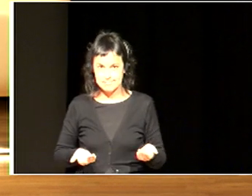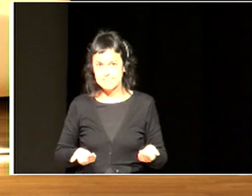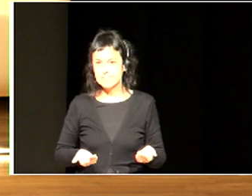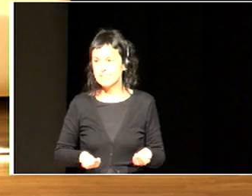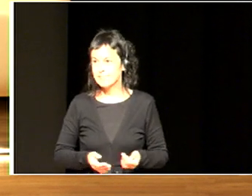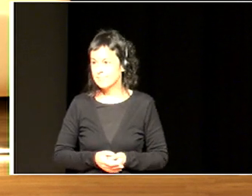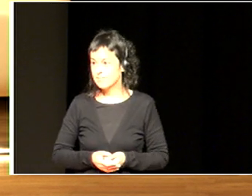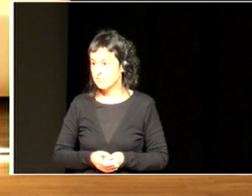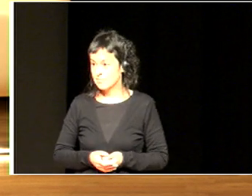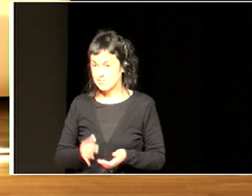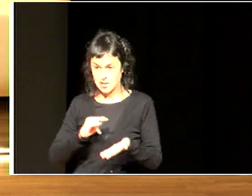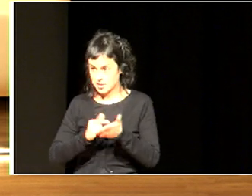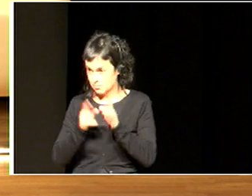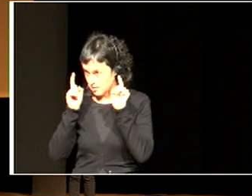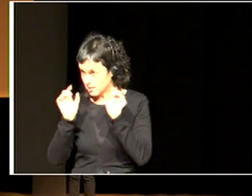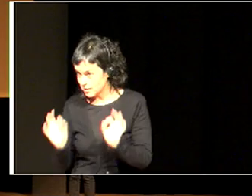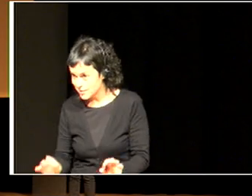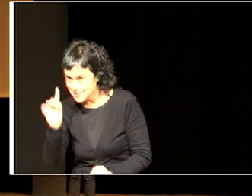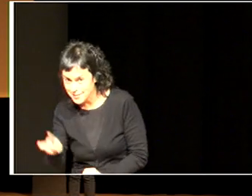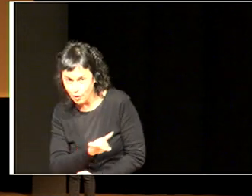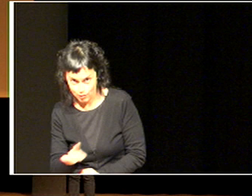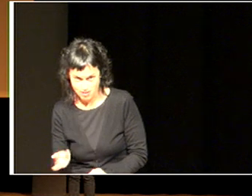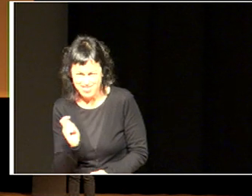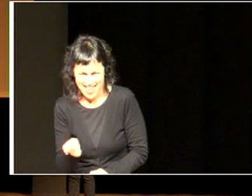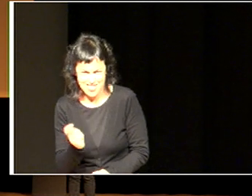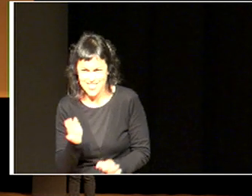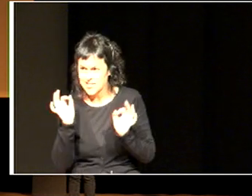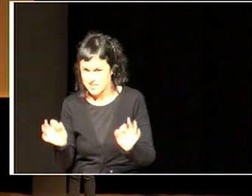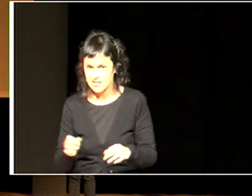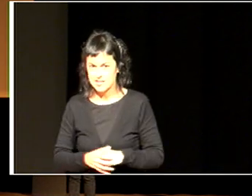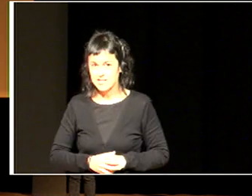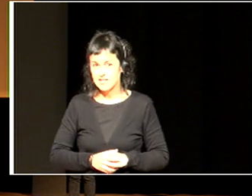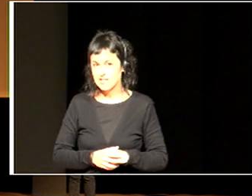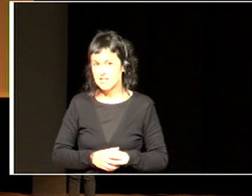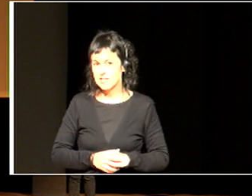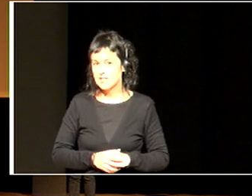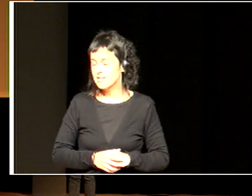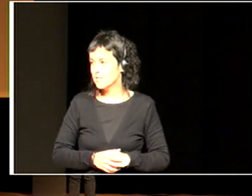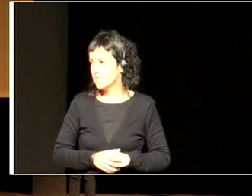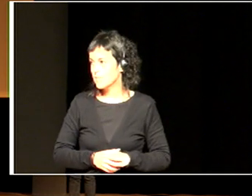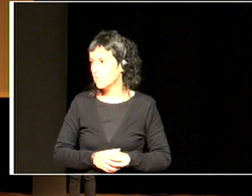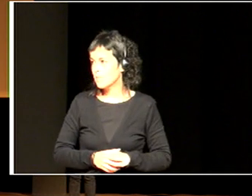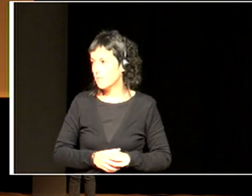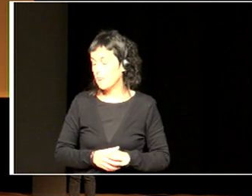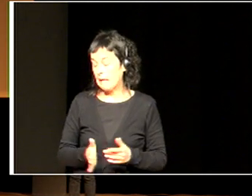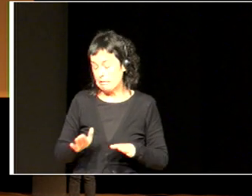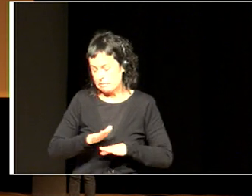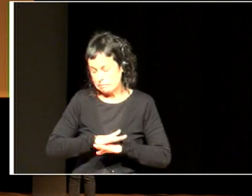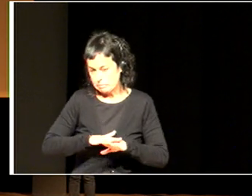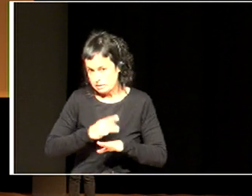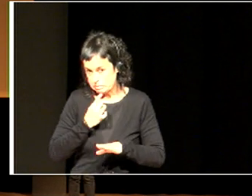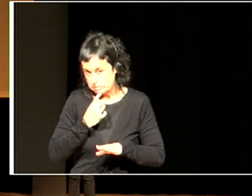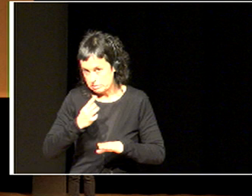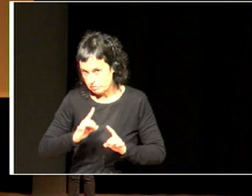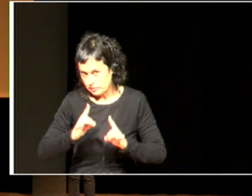o no es eso el sistema educativo muchas veces pues con perdón de lo que voy a decir a nivel oficial